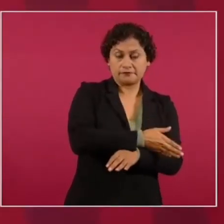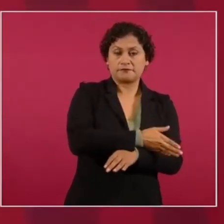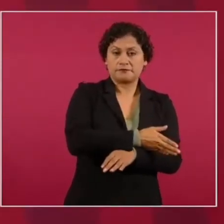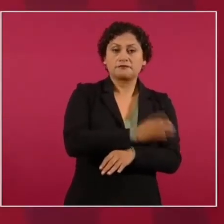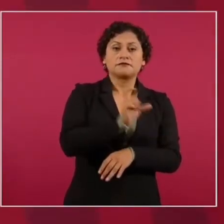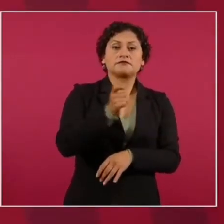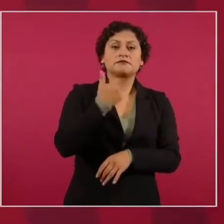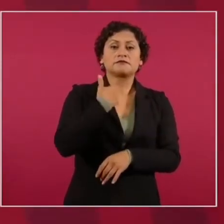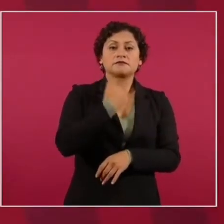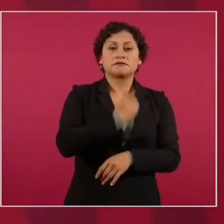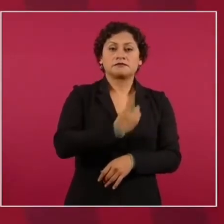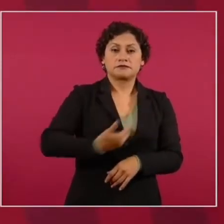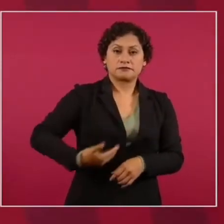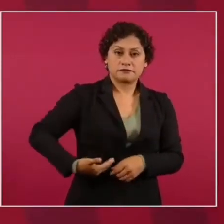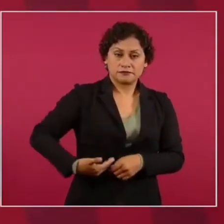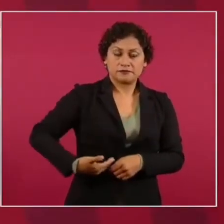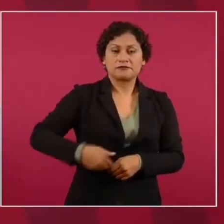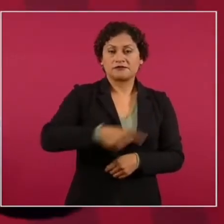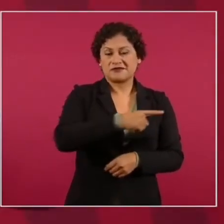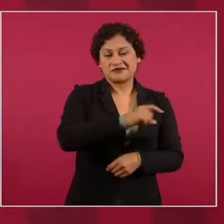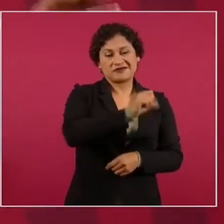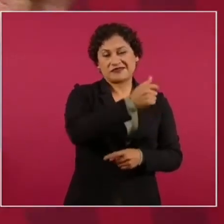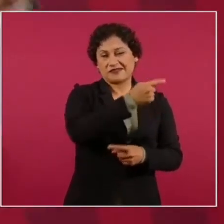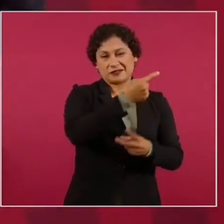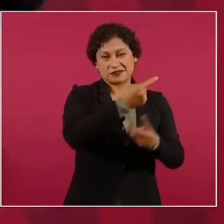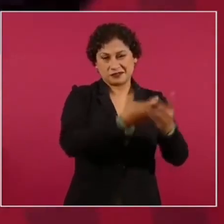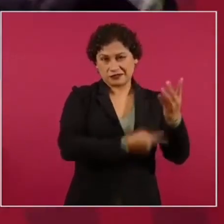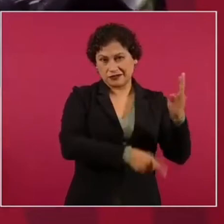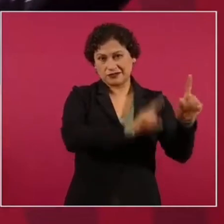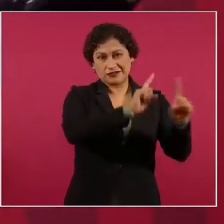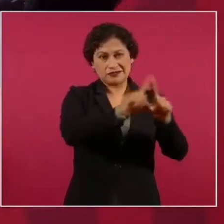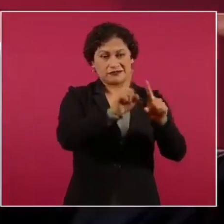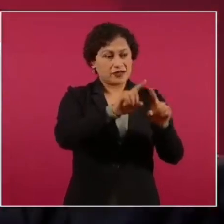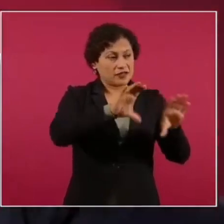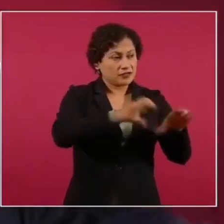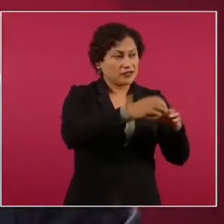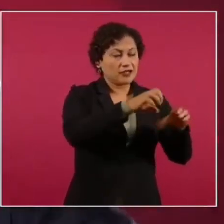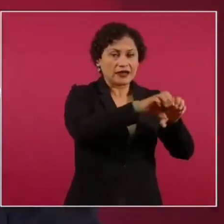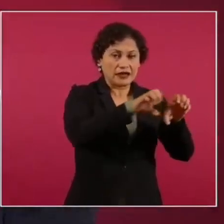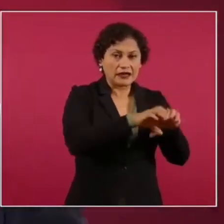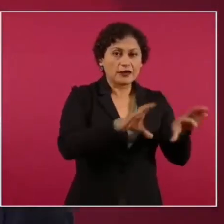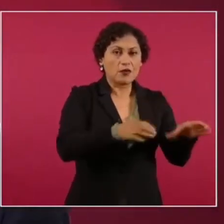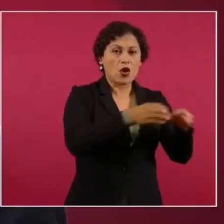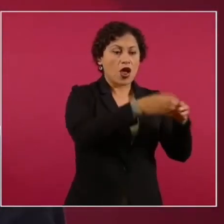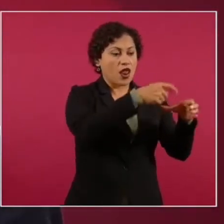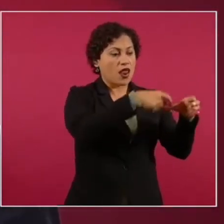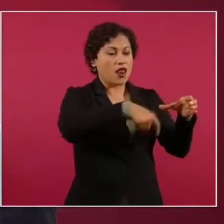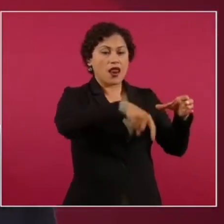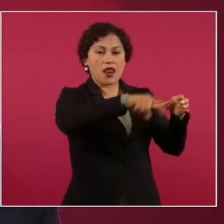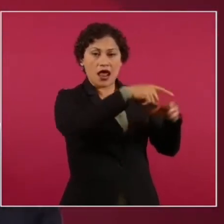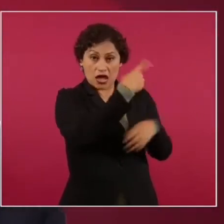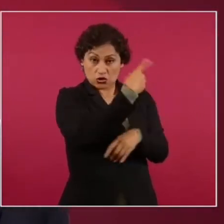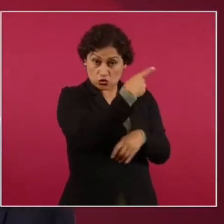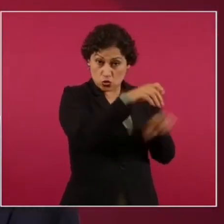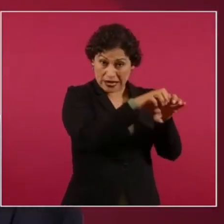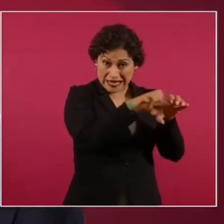secretario del Departamento de Estado y otros, el procurador, pero va para abajo.